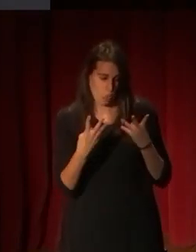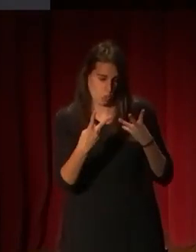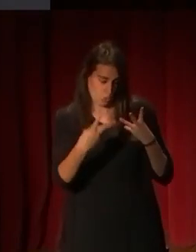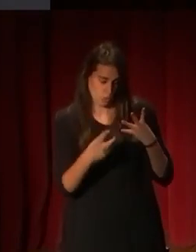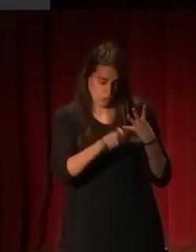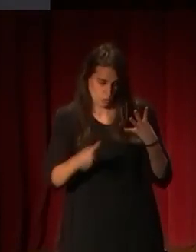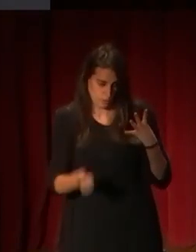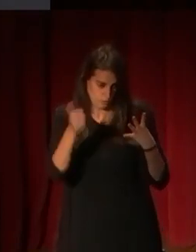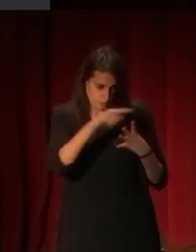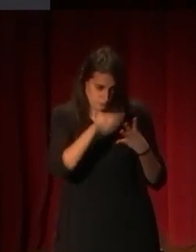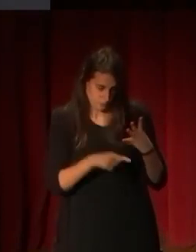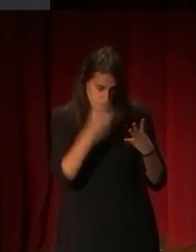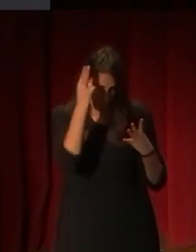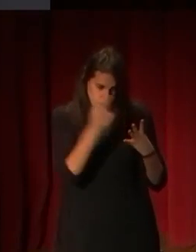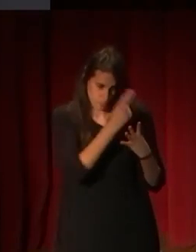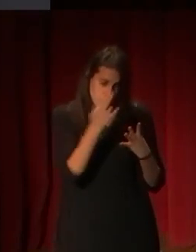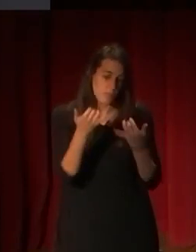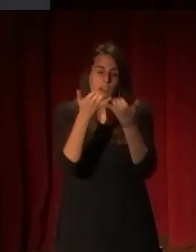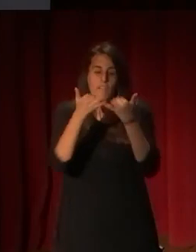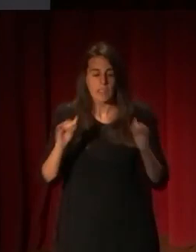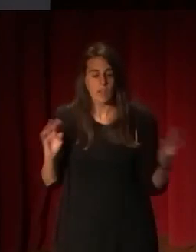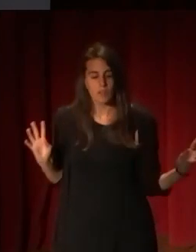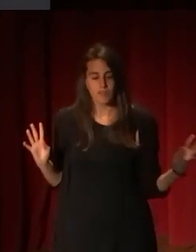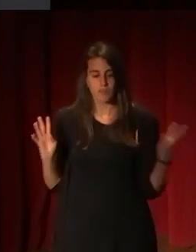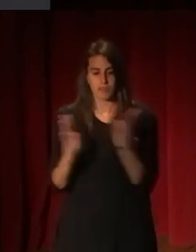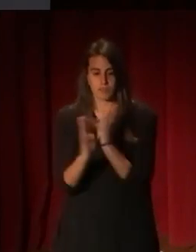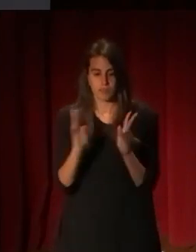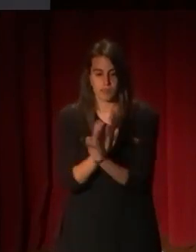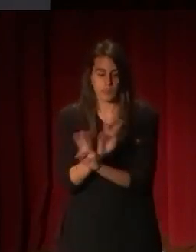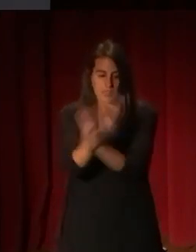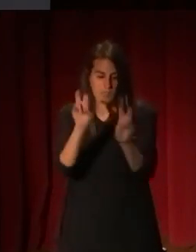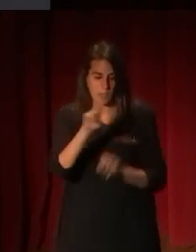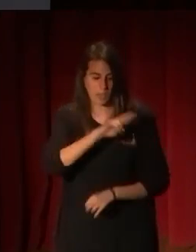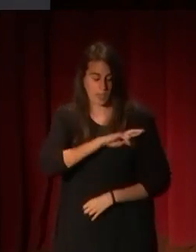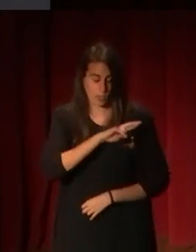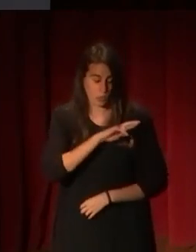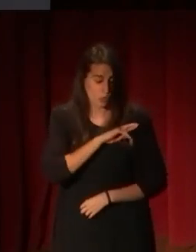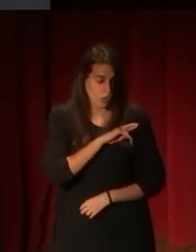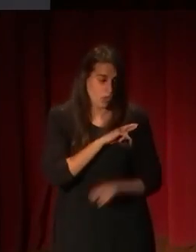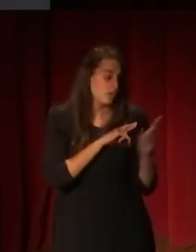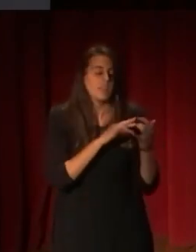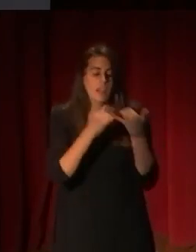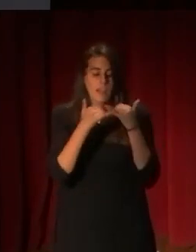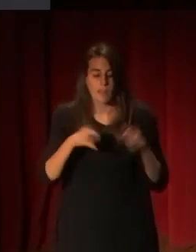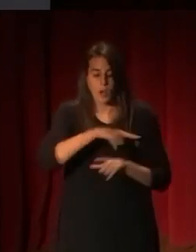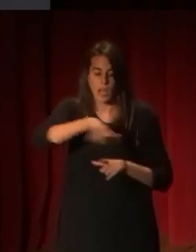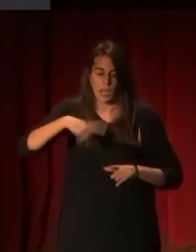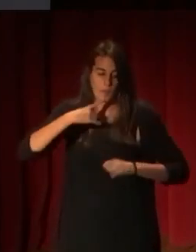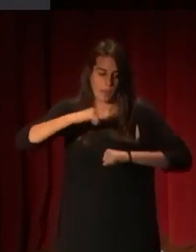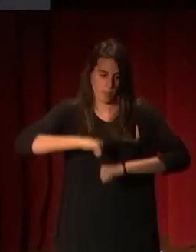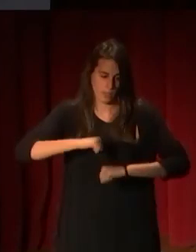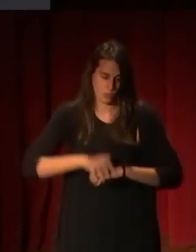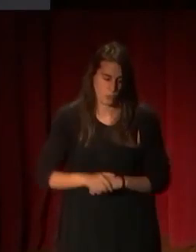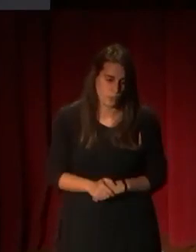canonización en esta apoteosis religiosa española se celebraron en la plaza maior se